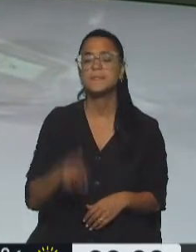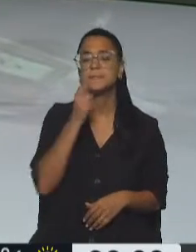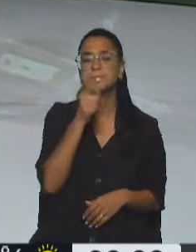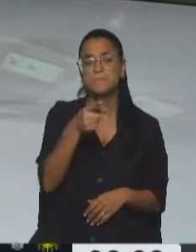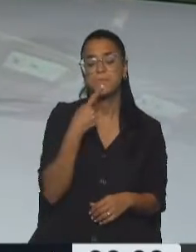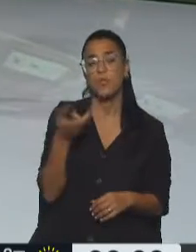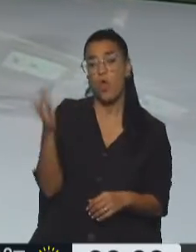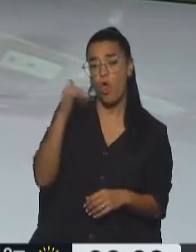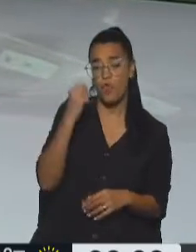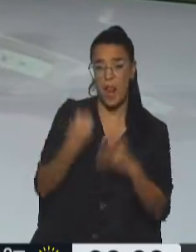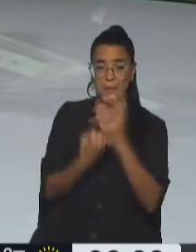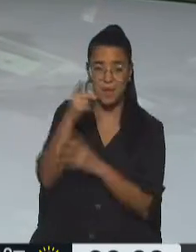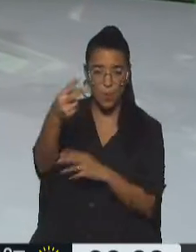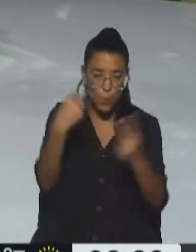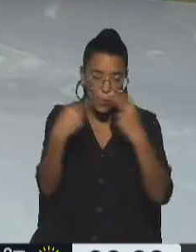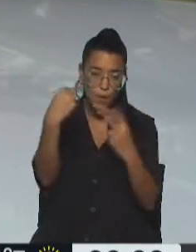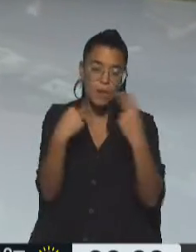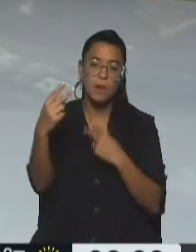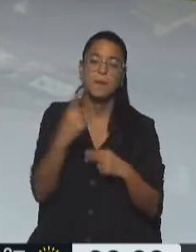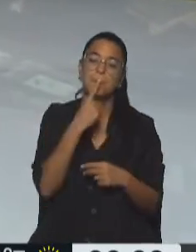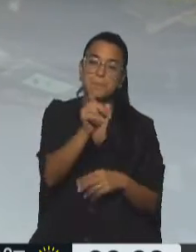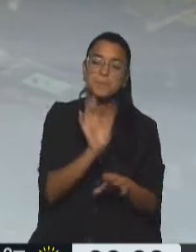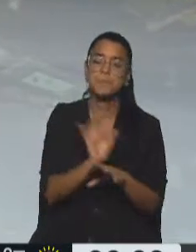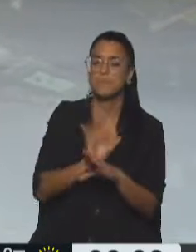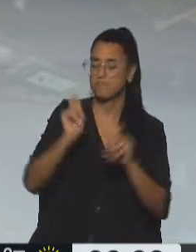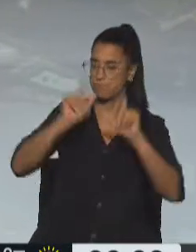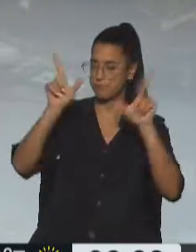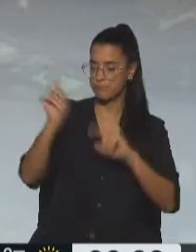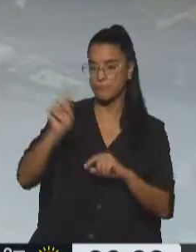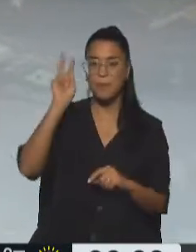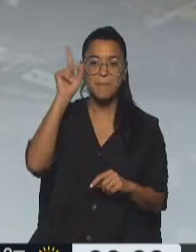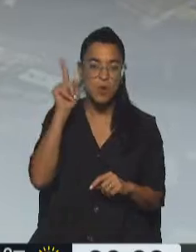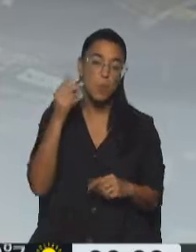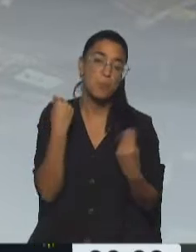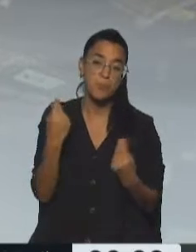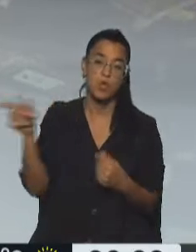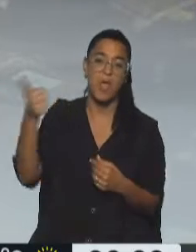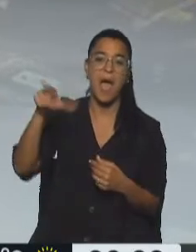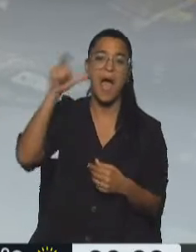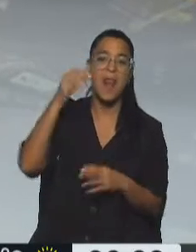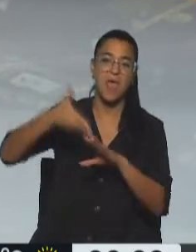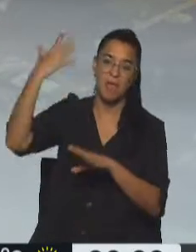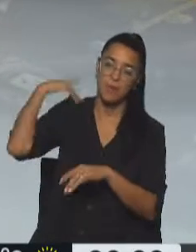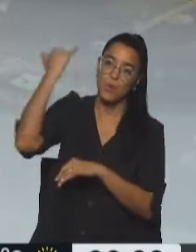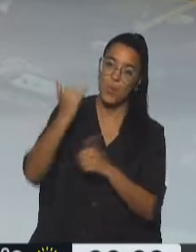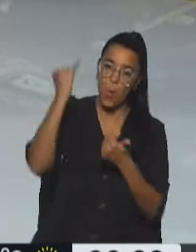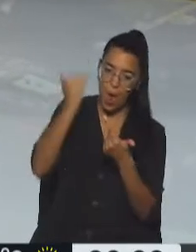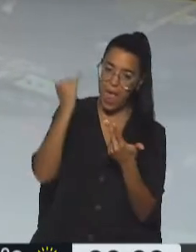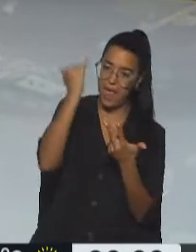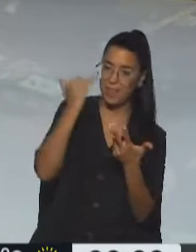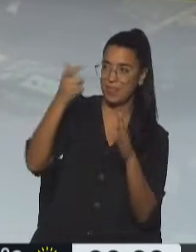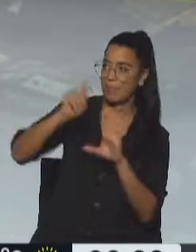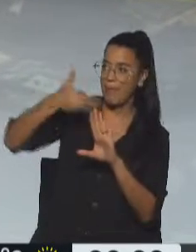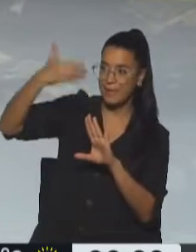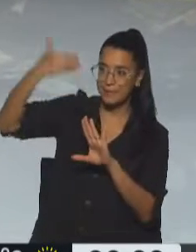acompañás todas las mañanas, no te sorprendió lo que pasó en Perú porque Alejandra Locauto lo viene anticipando desde hace